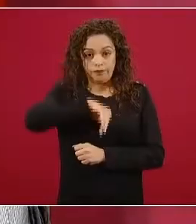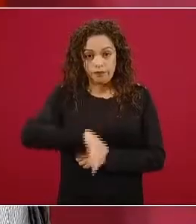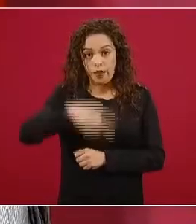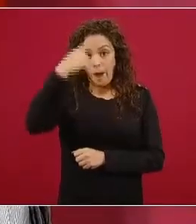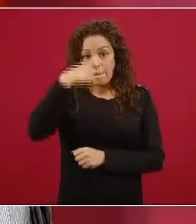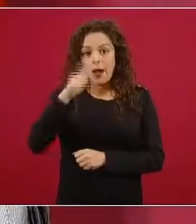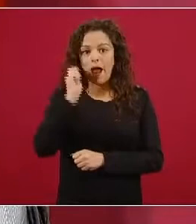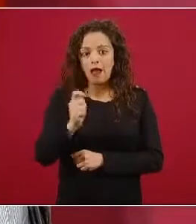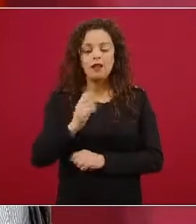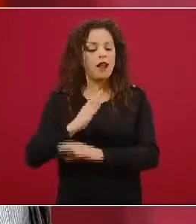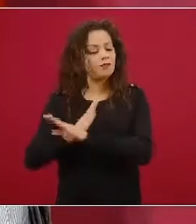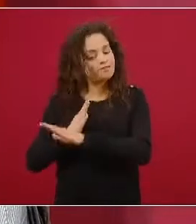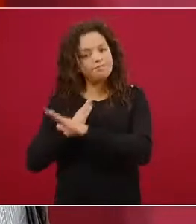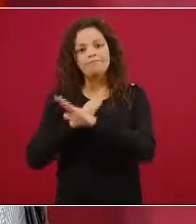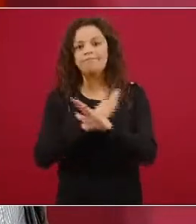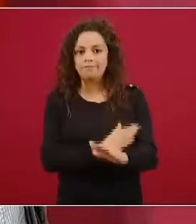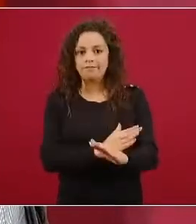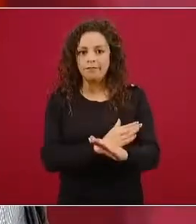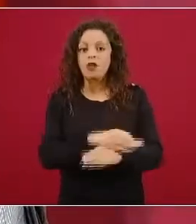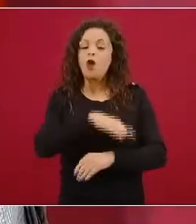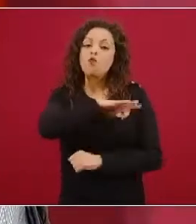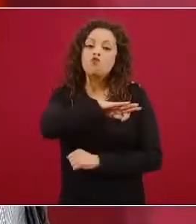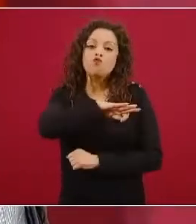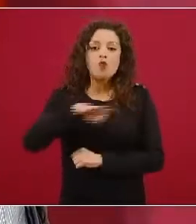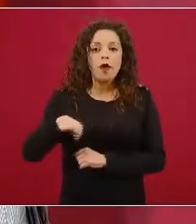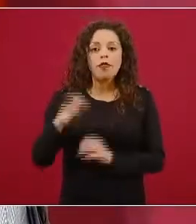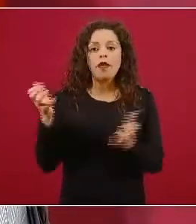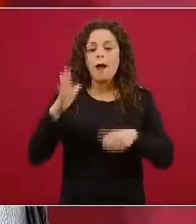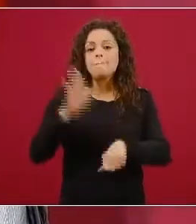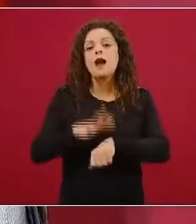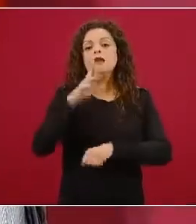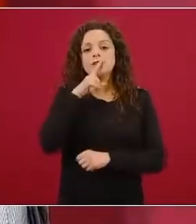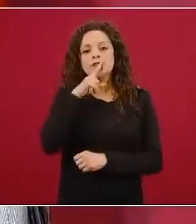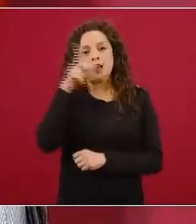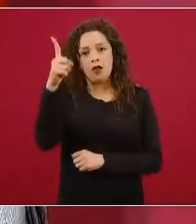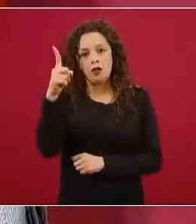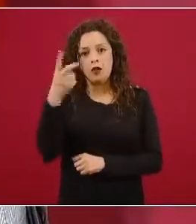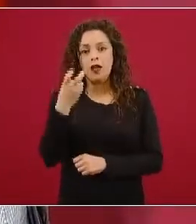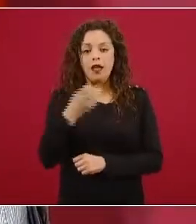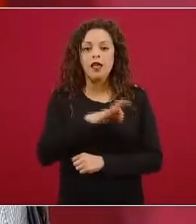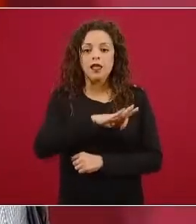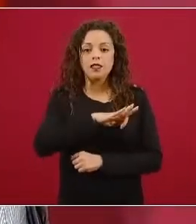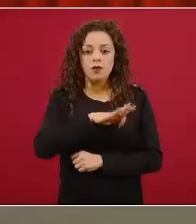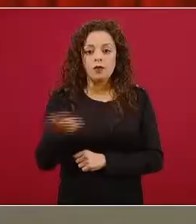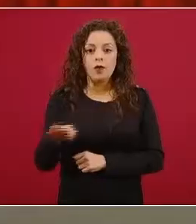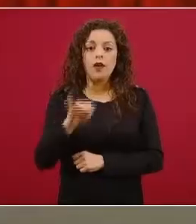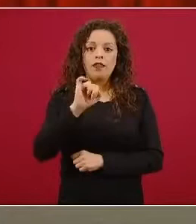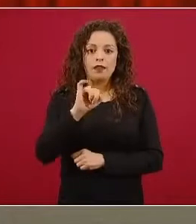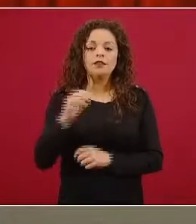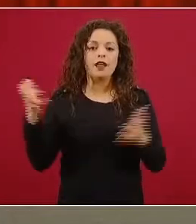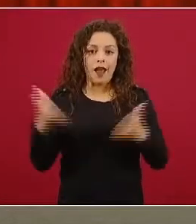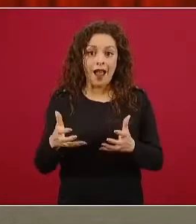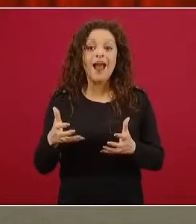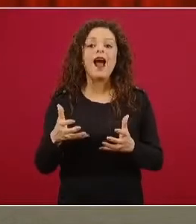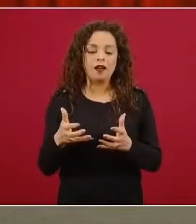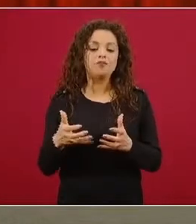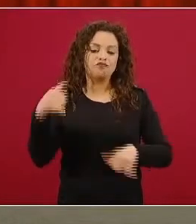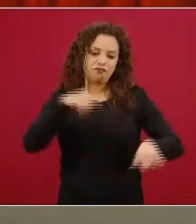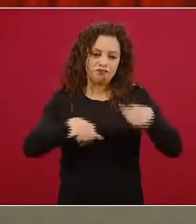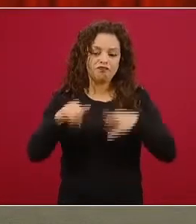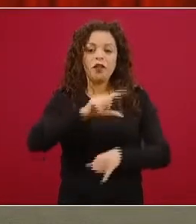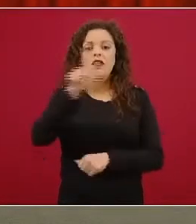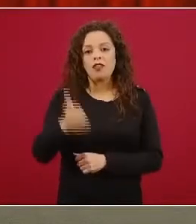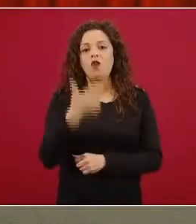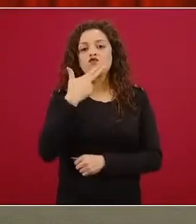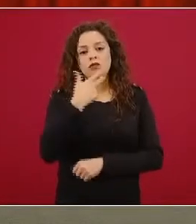respuesta inmunológica, lo pueda hacer de una mejor manera y entonces el efecto pueda llevarse a cabo. Entonces estas diferencias que a